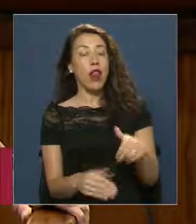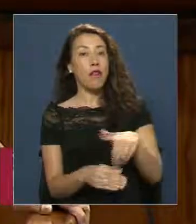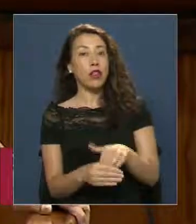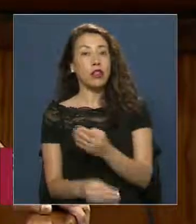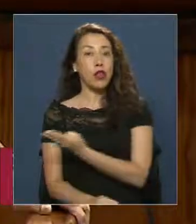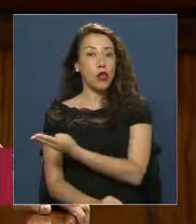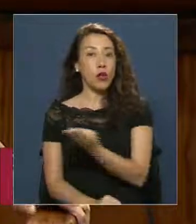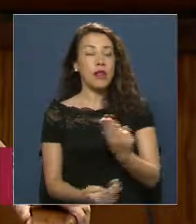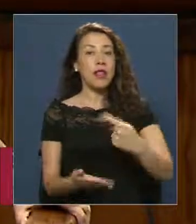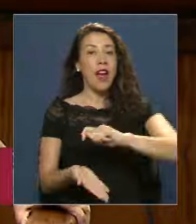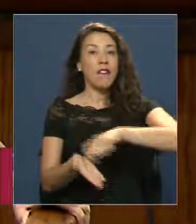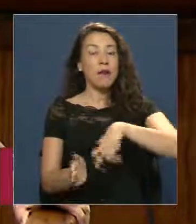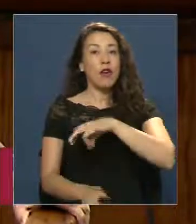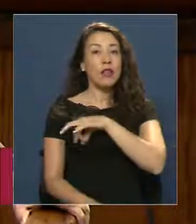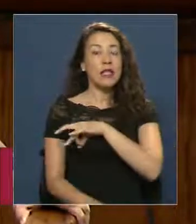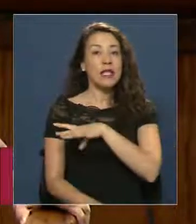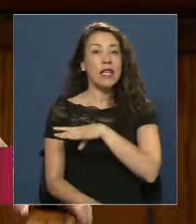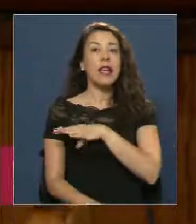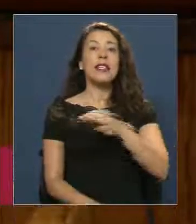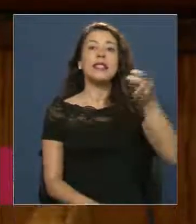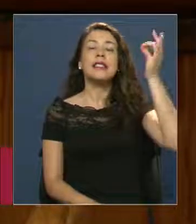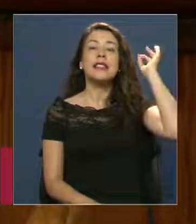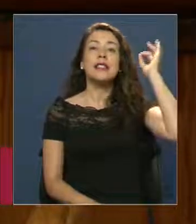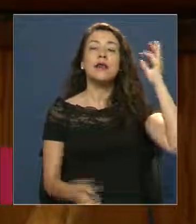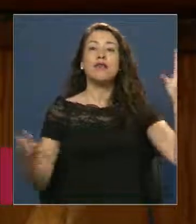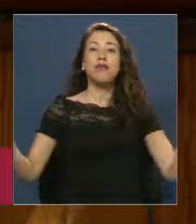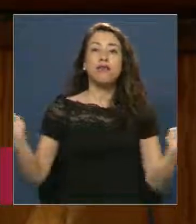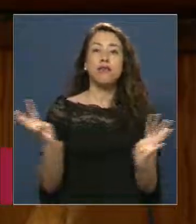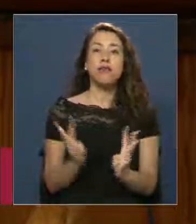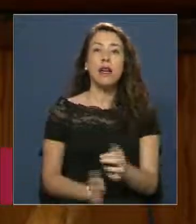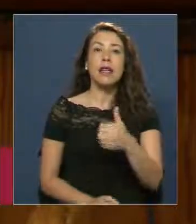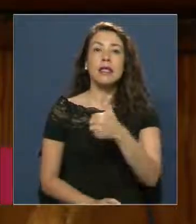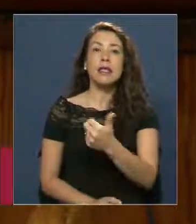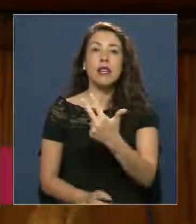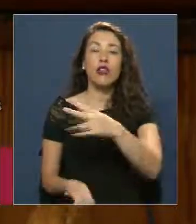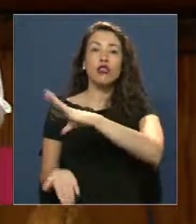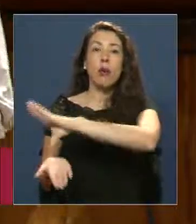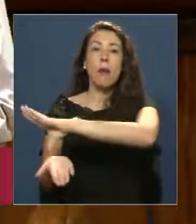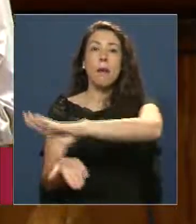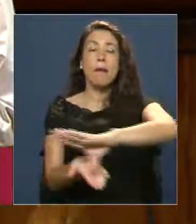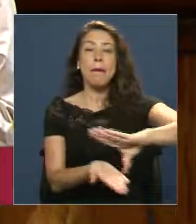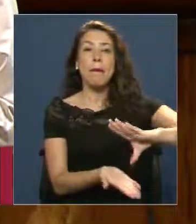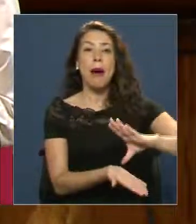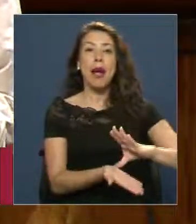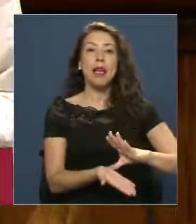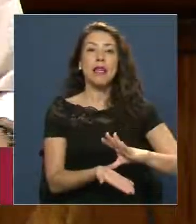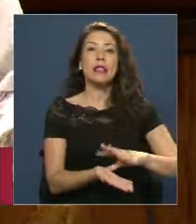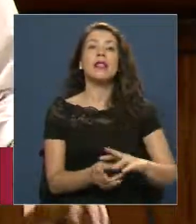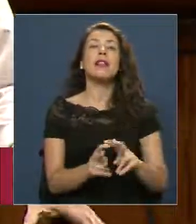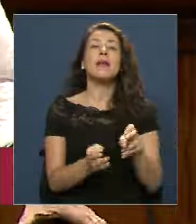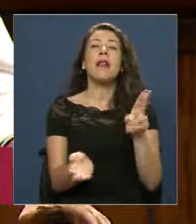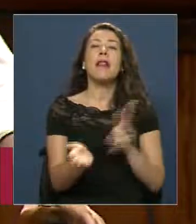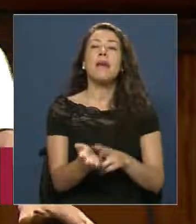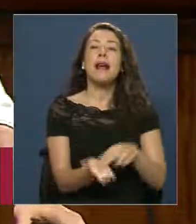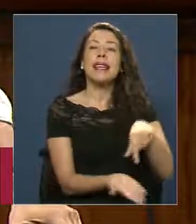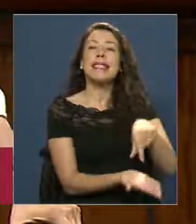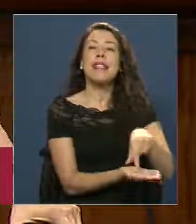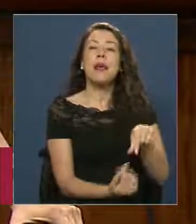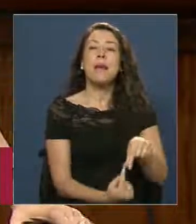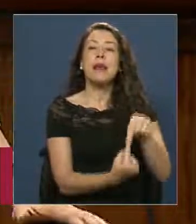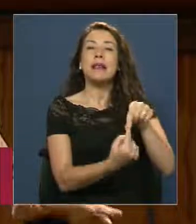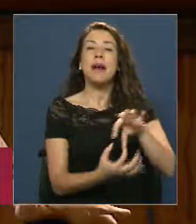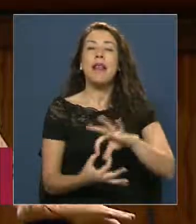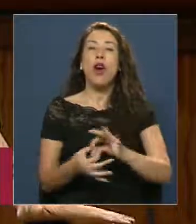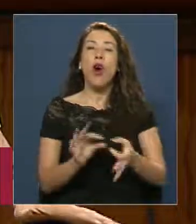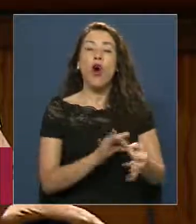consideración fue suscrita por Chile en una ceremonia que convocó a 68 países y jurisdicciones tributarias en la sede central de la